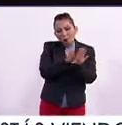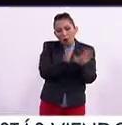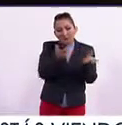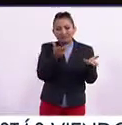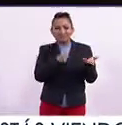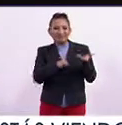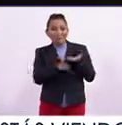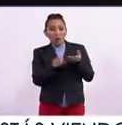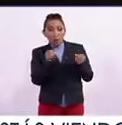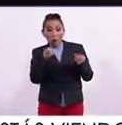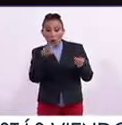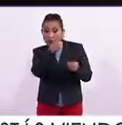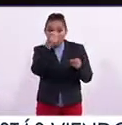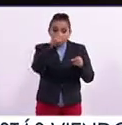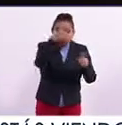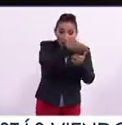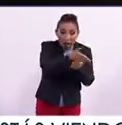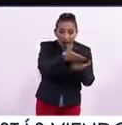en las cosas de